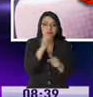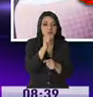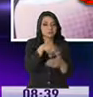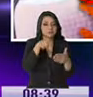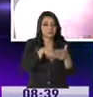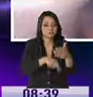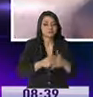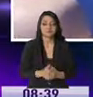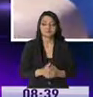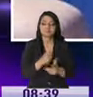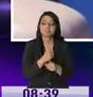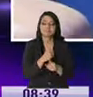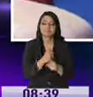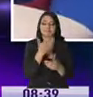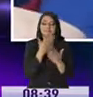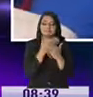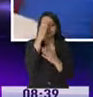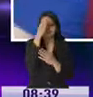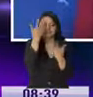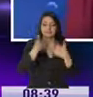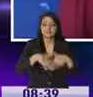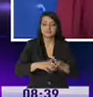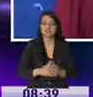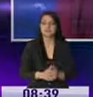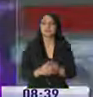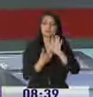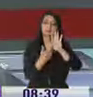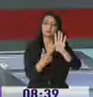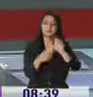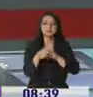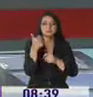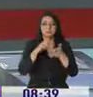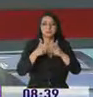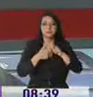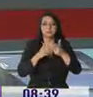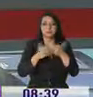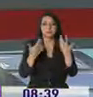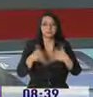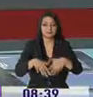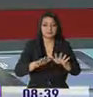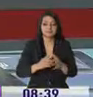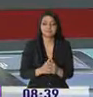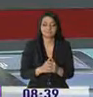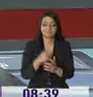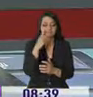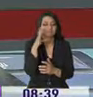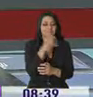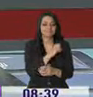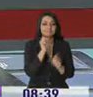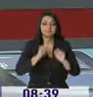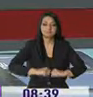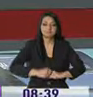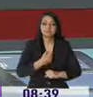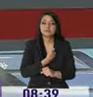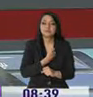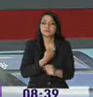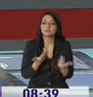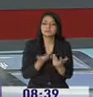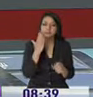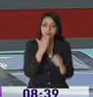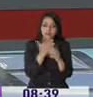que bueno, gracias a Peseta, hemos evidenciado otro de los problemitas que se tiene ahí y que evidentemente pues nosotros lo que queremos es que